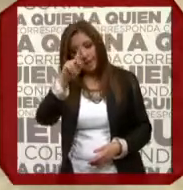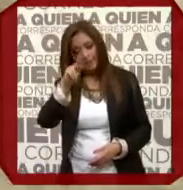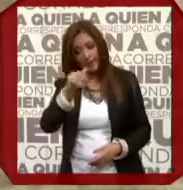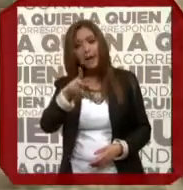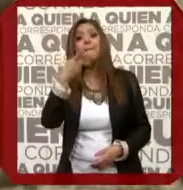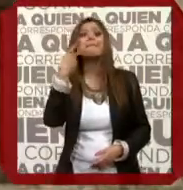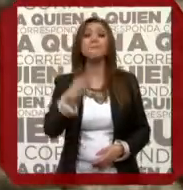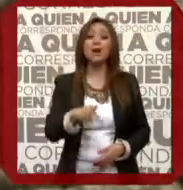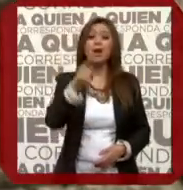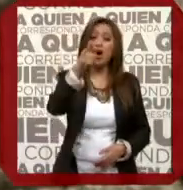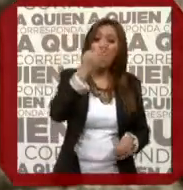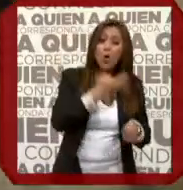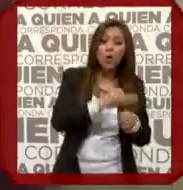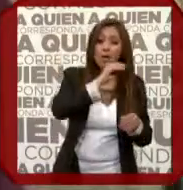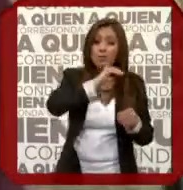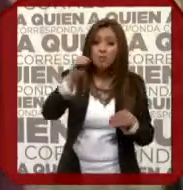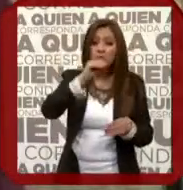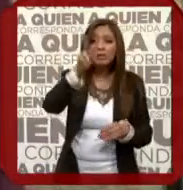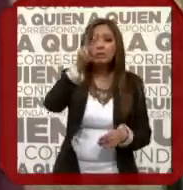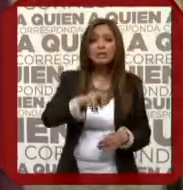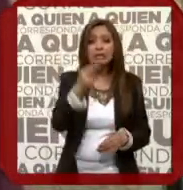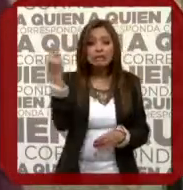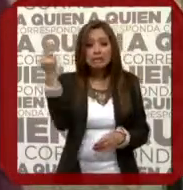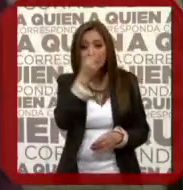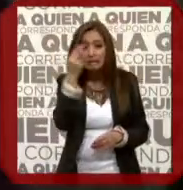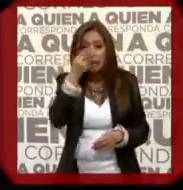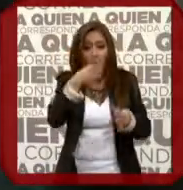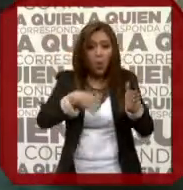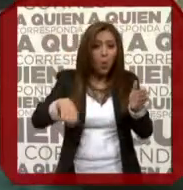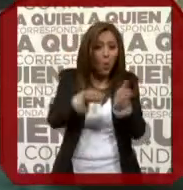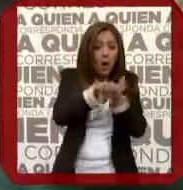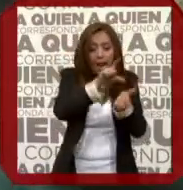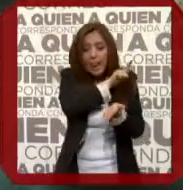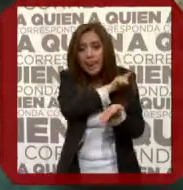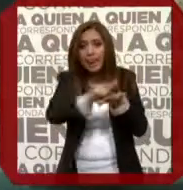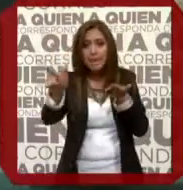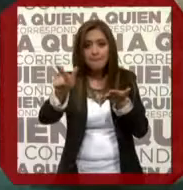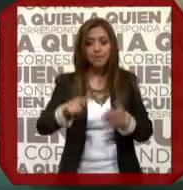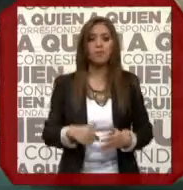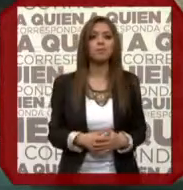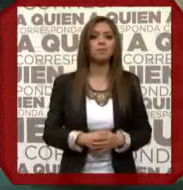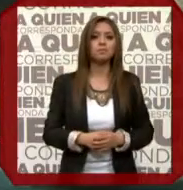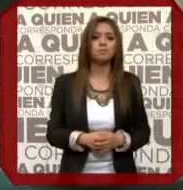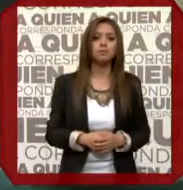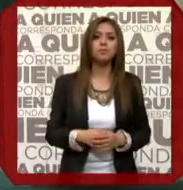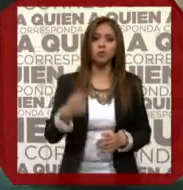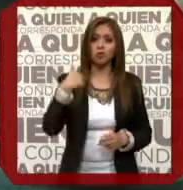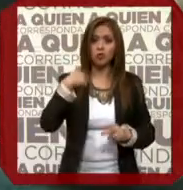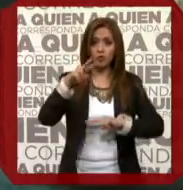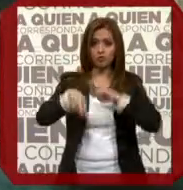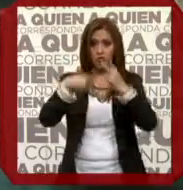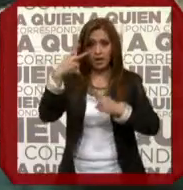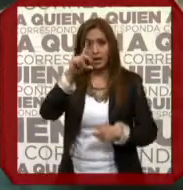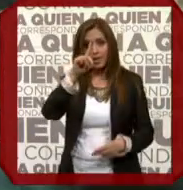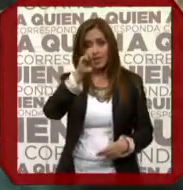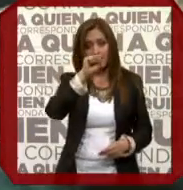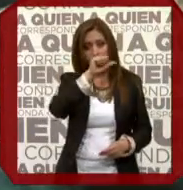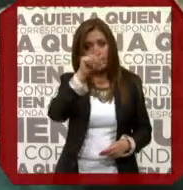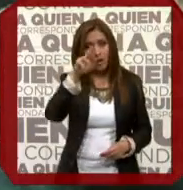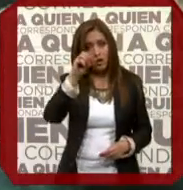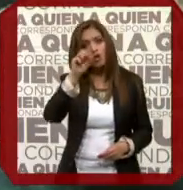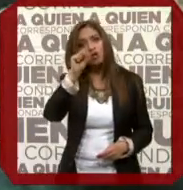para que todo el esfuerzo funcione, necesita un cuarto libre de contaminantes. Yo fui a Desarrollo Social del municipio de Nezahualcóyotl y me